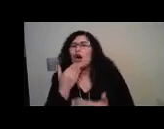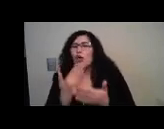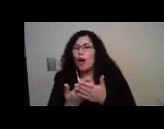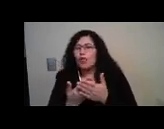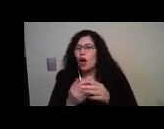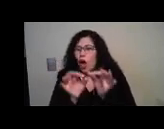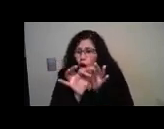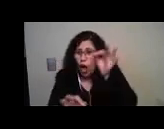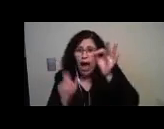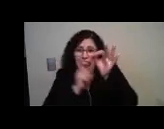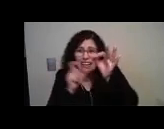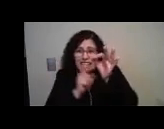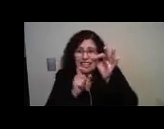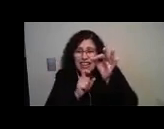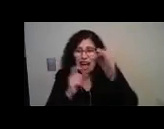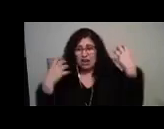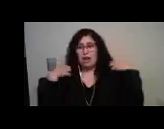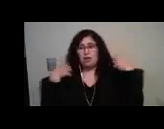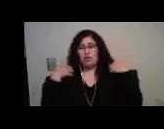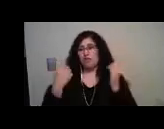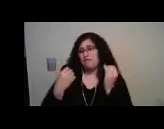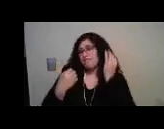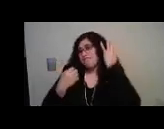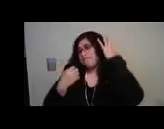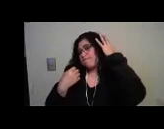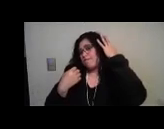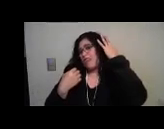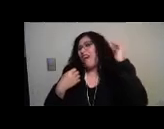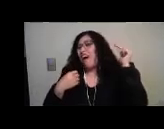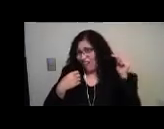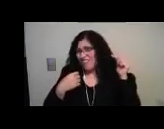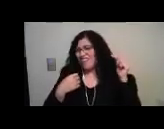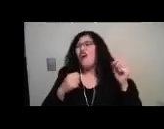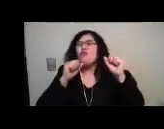que es responsable de irrigar específicamente esa zona, ¿ya?